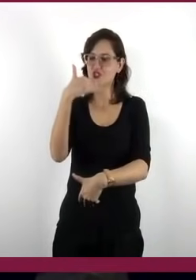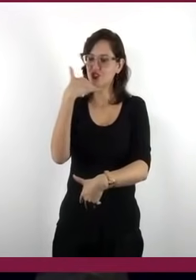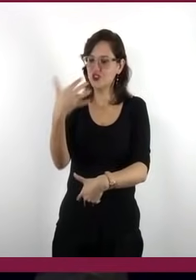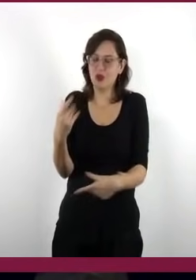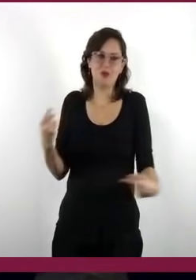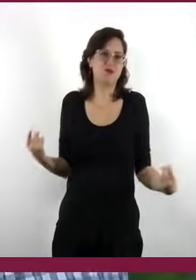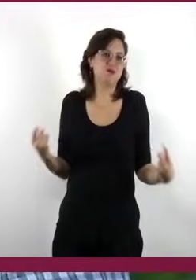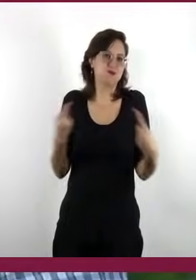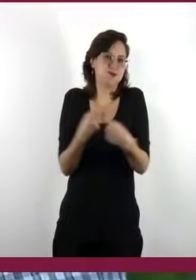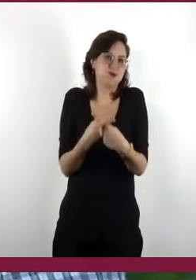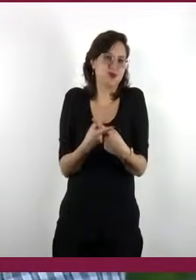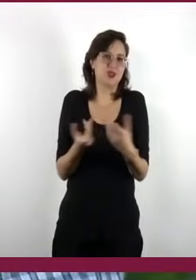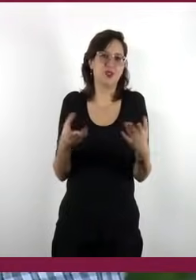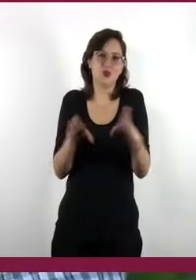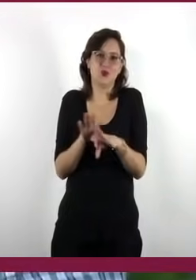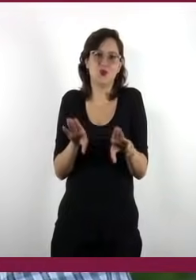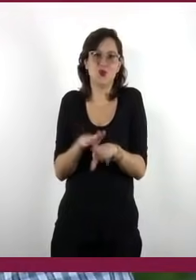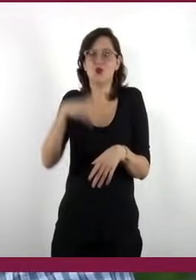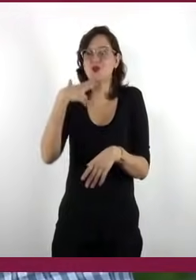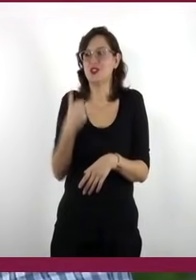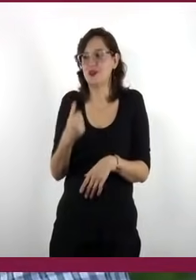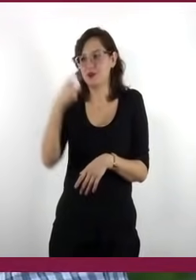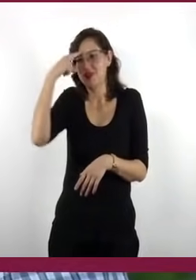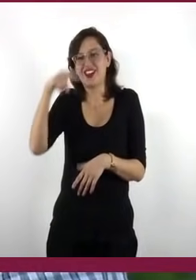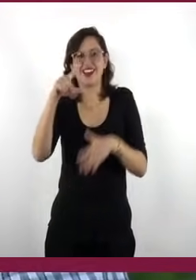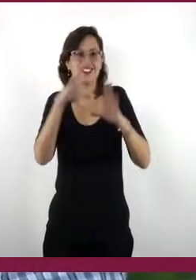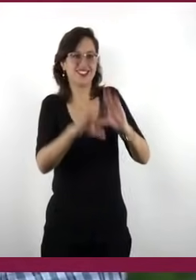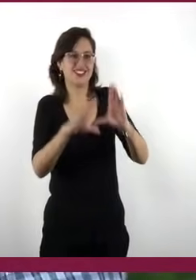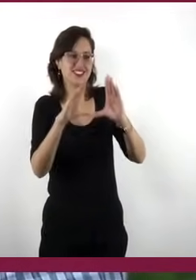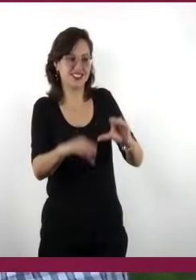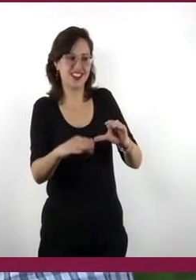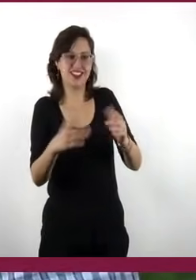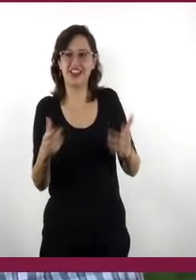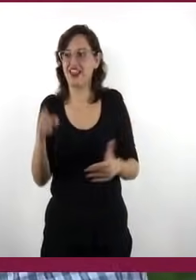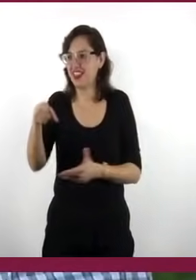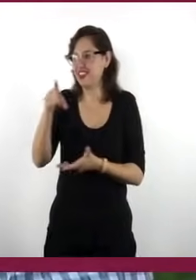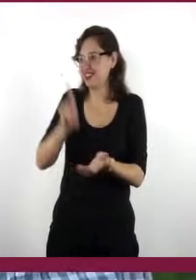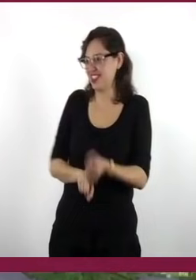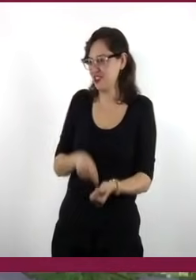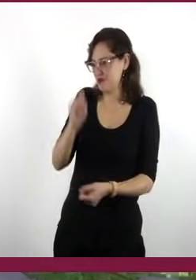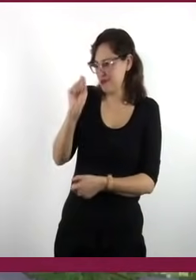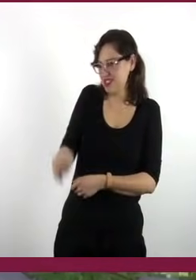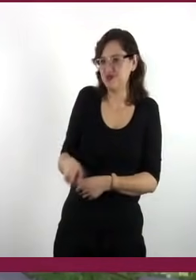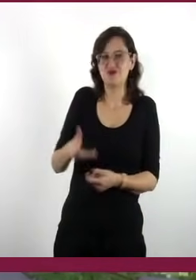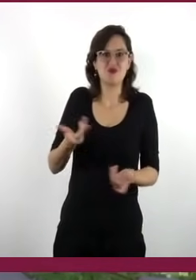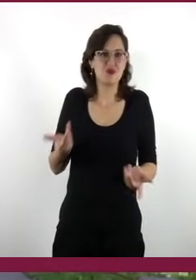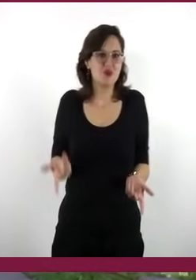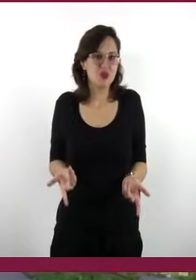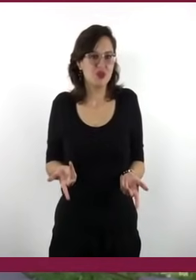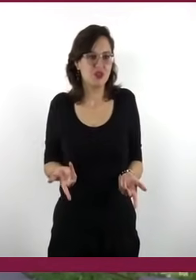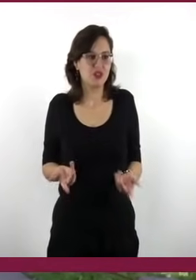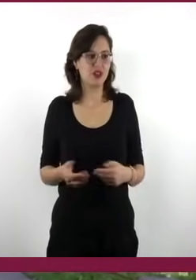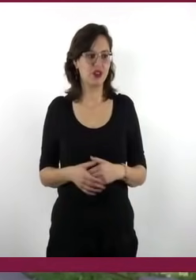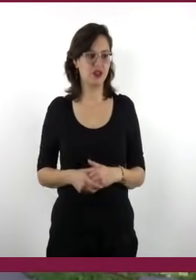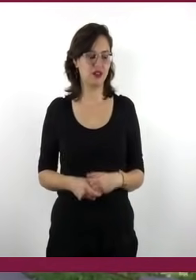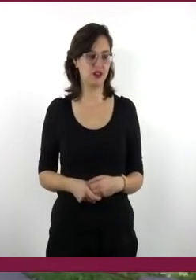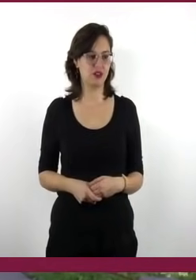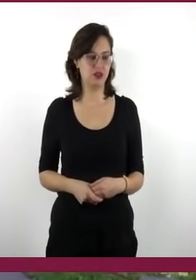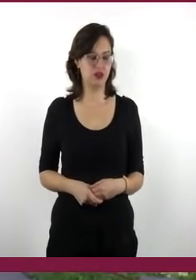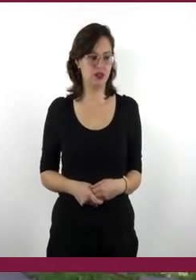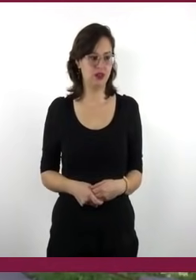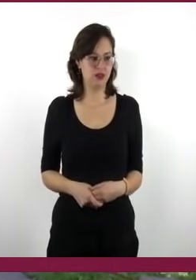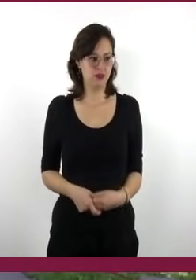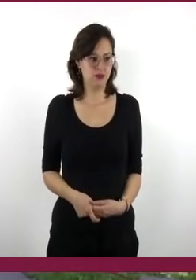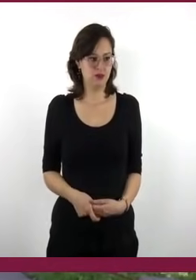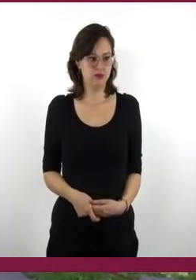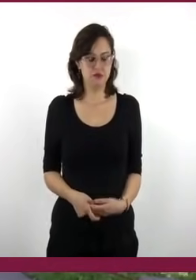y o sea, pues no sirve nada que nos estén diciendo si aún así ellos no hacen nada. A ver, tengo aquí. ¿Esto